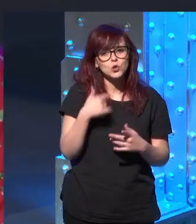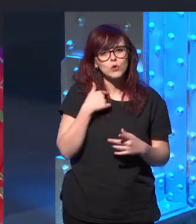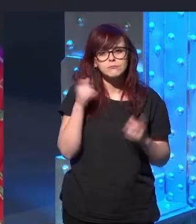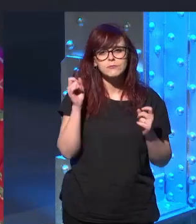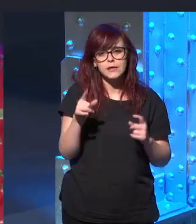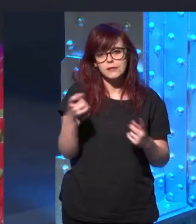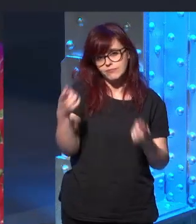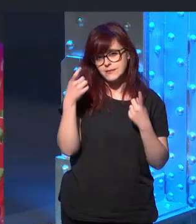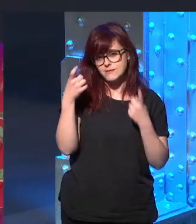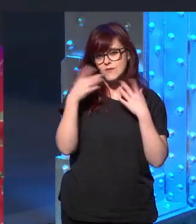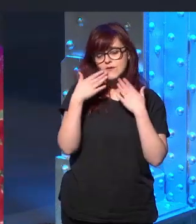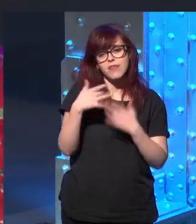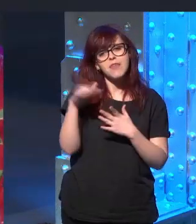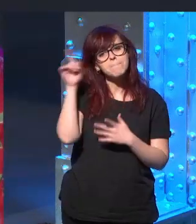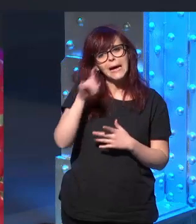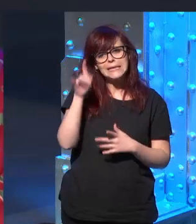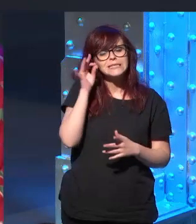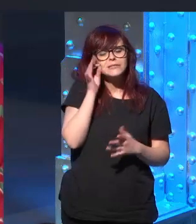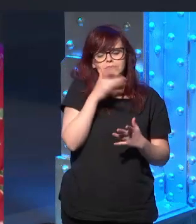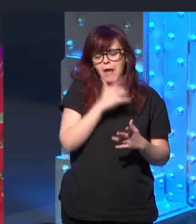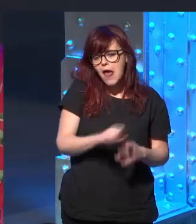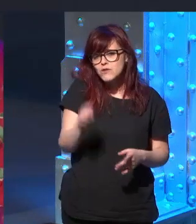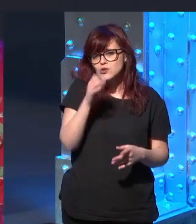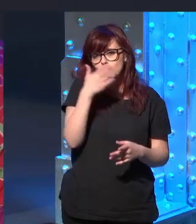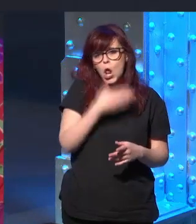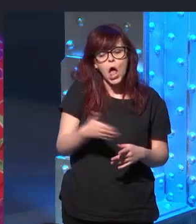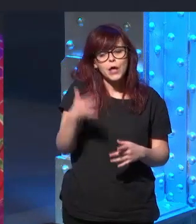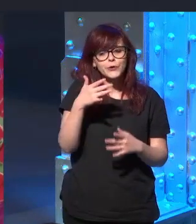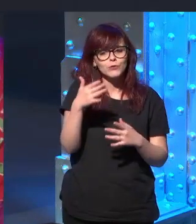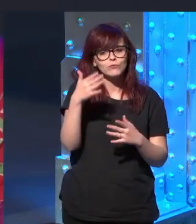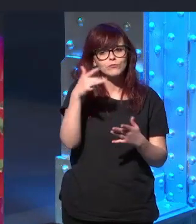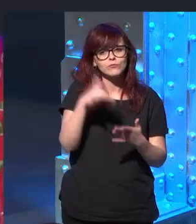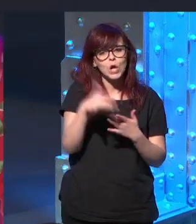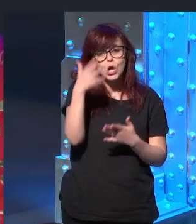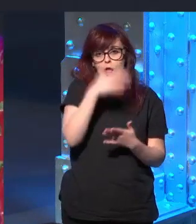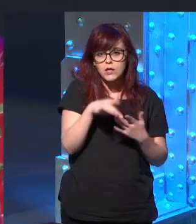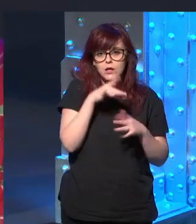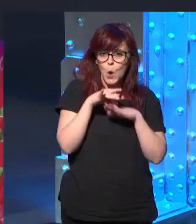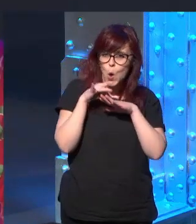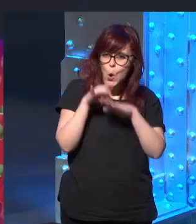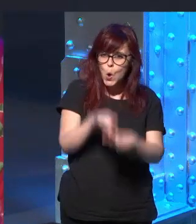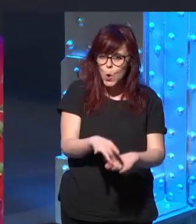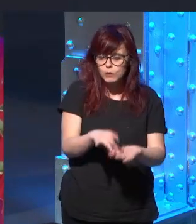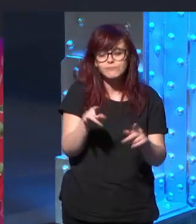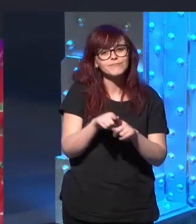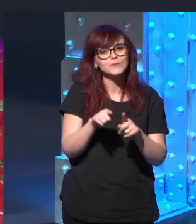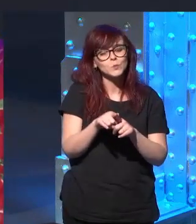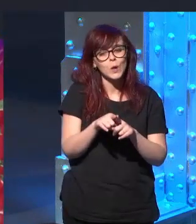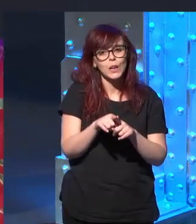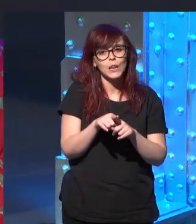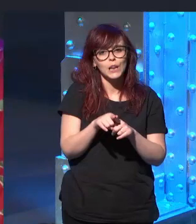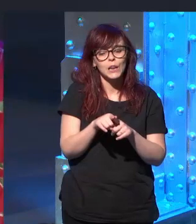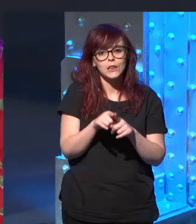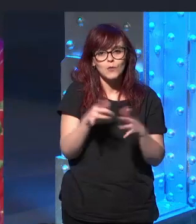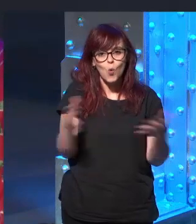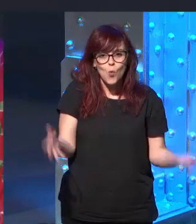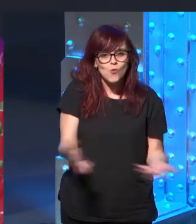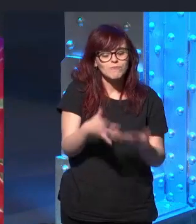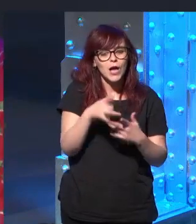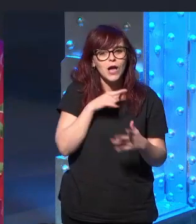muy enseñada ya, porque había tenido maestras maravillosas en el colegio que me habían... enfocado mucho a que bueno, me habían